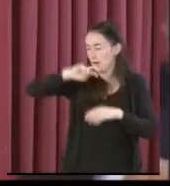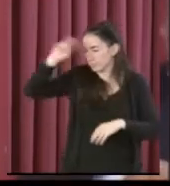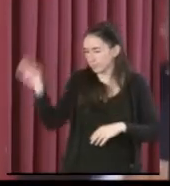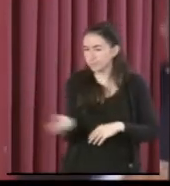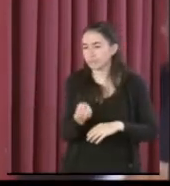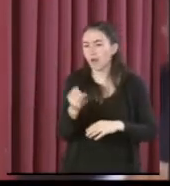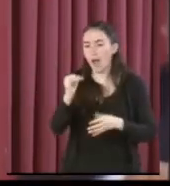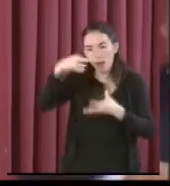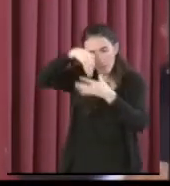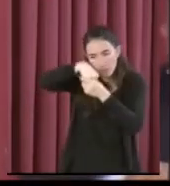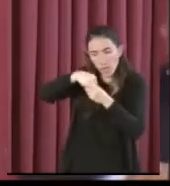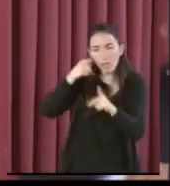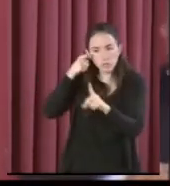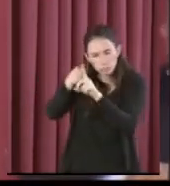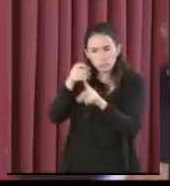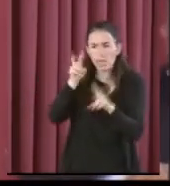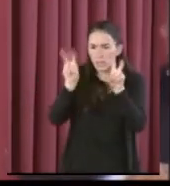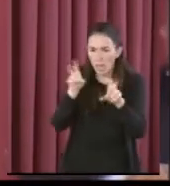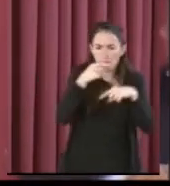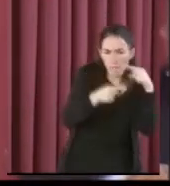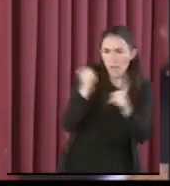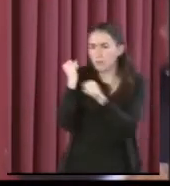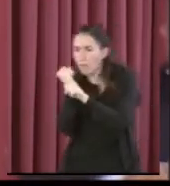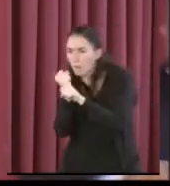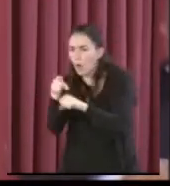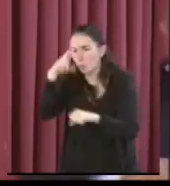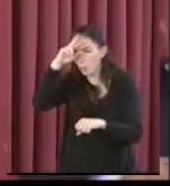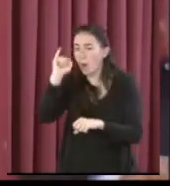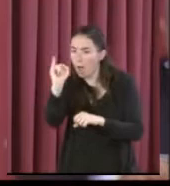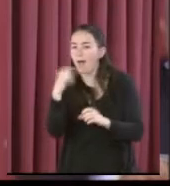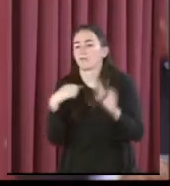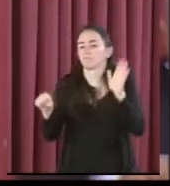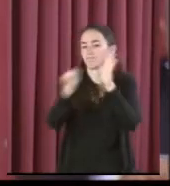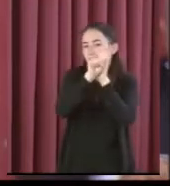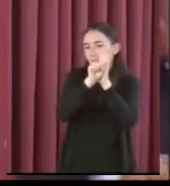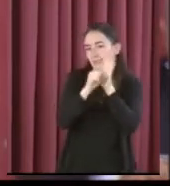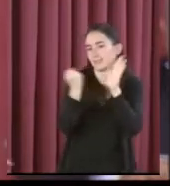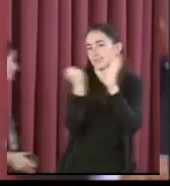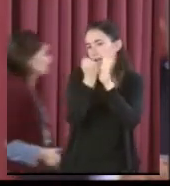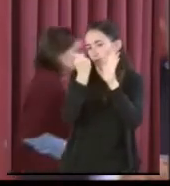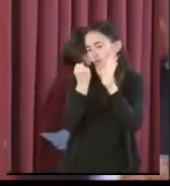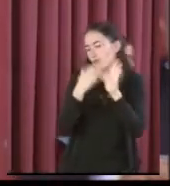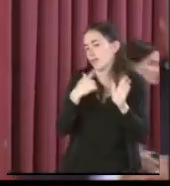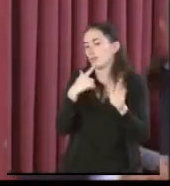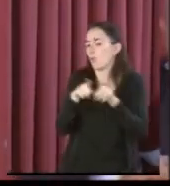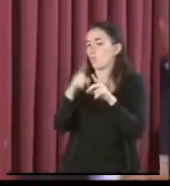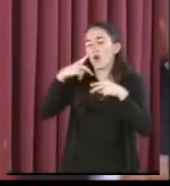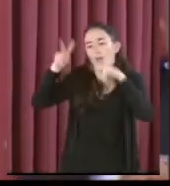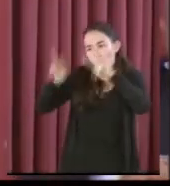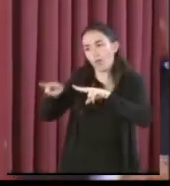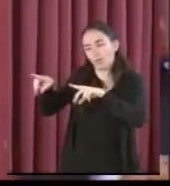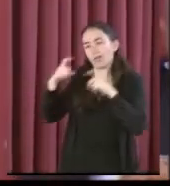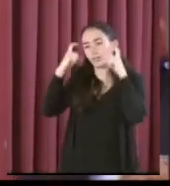las familias un amplio abanico de servicios específicos desde esta perspectiva. Con esta